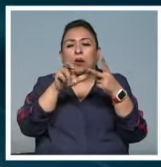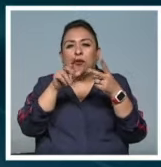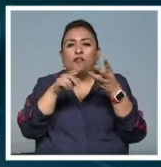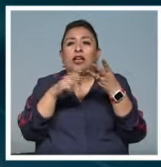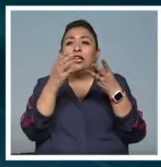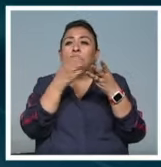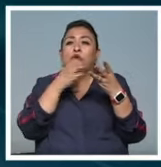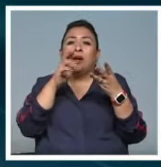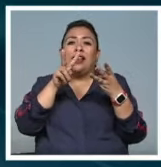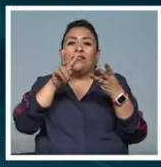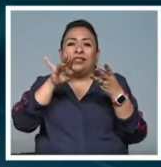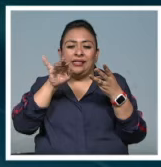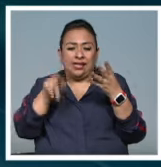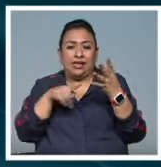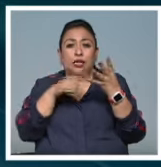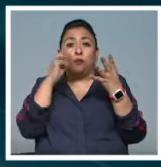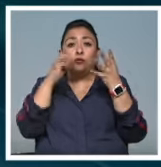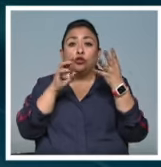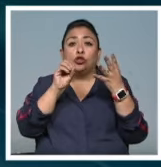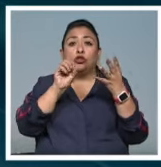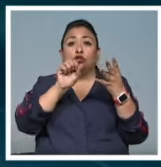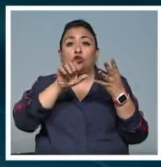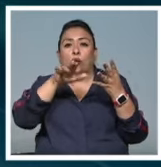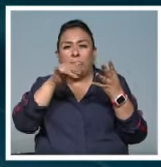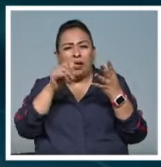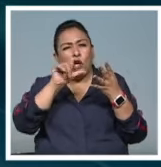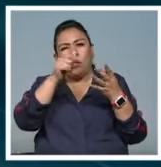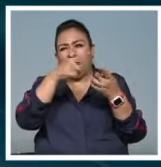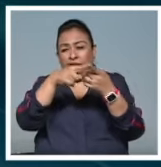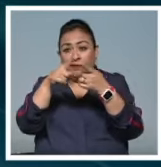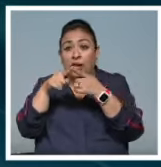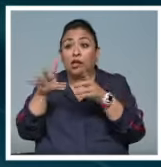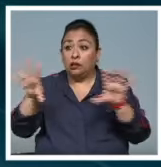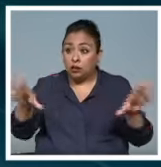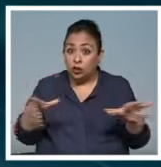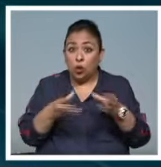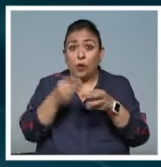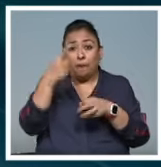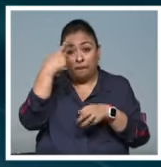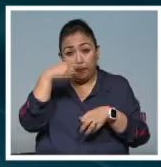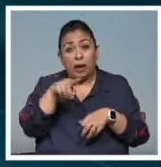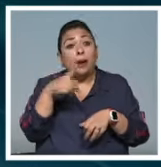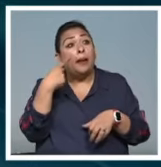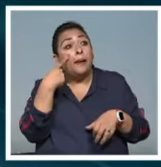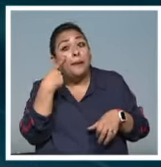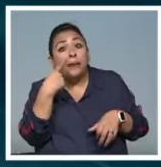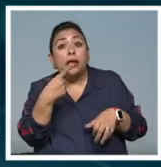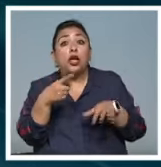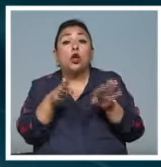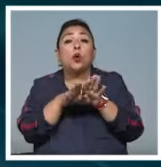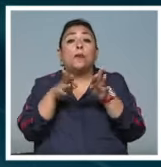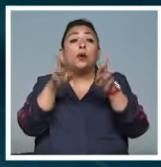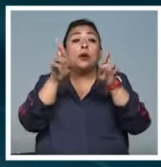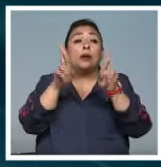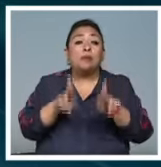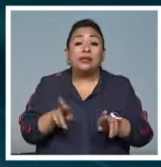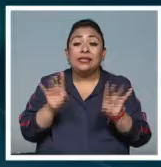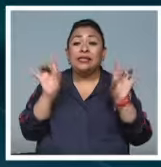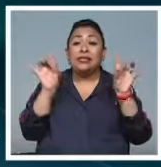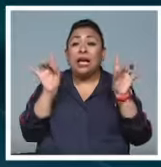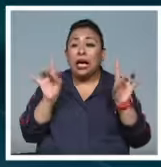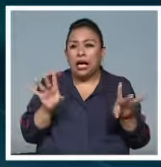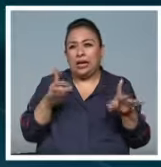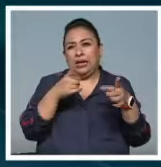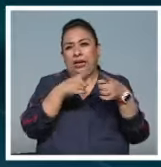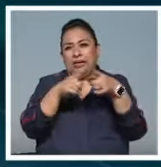de las Vizcaínas, el Museo Sumaya y otras tantas han sido reunidas para que podamos ver cómo se ha representado a los ángeles y